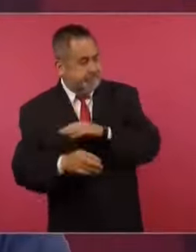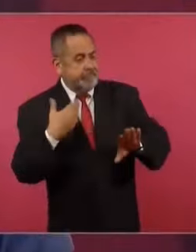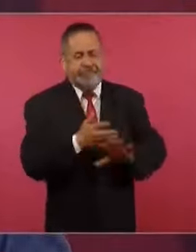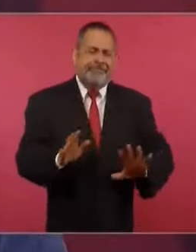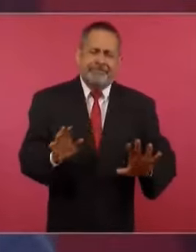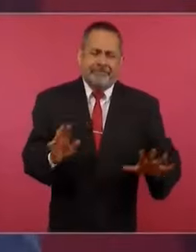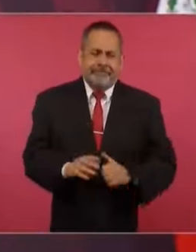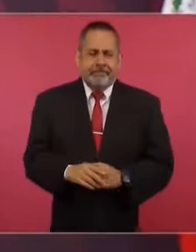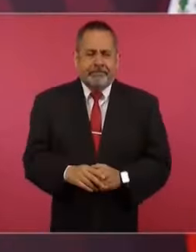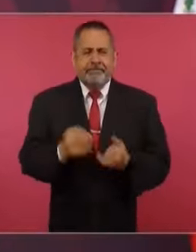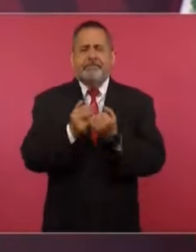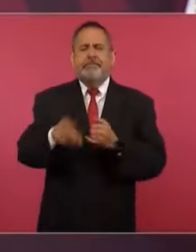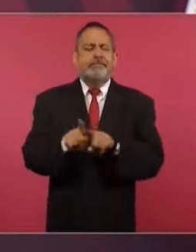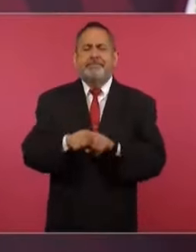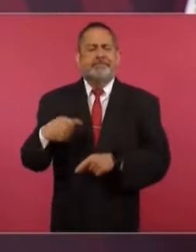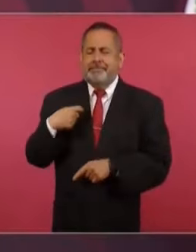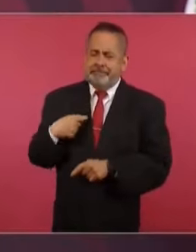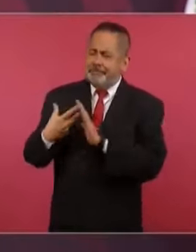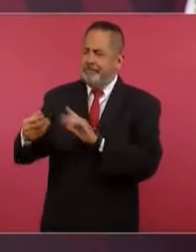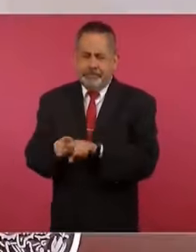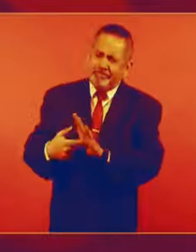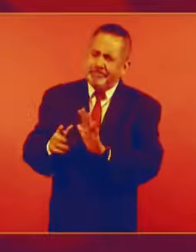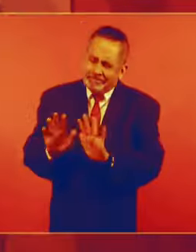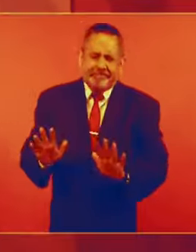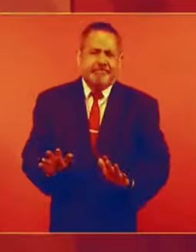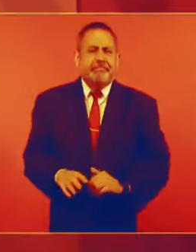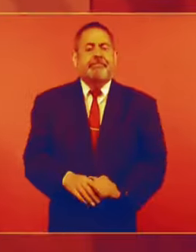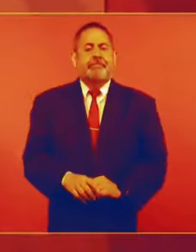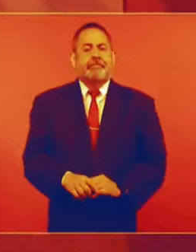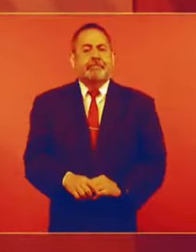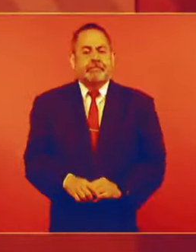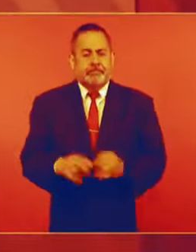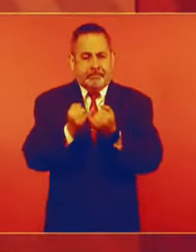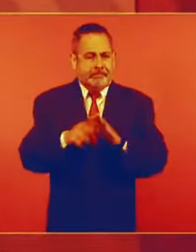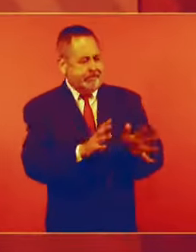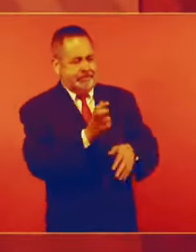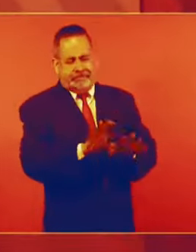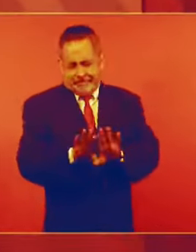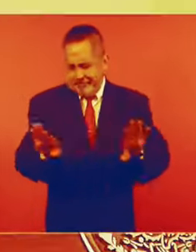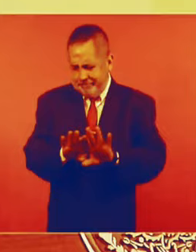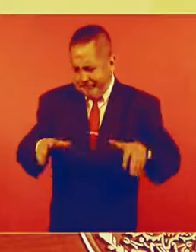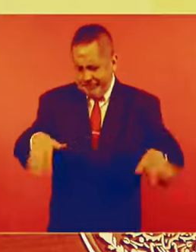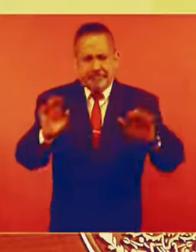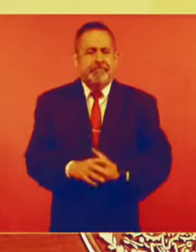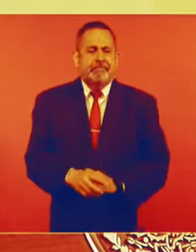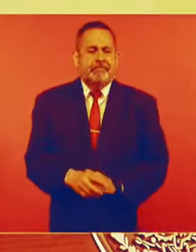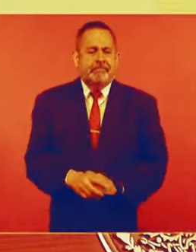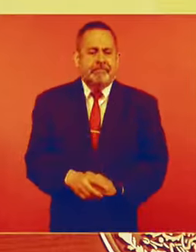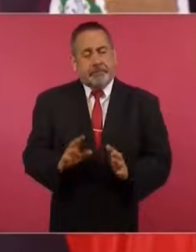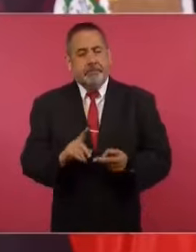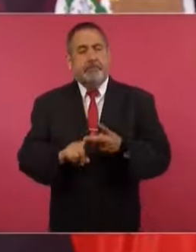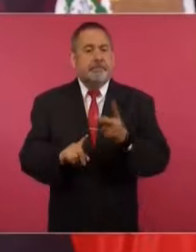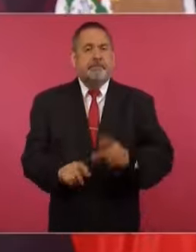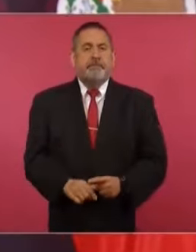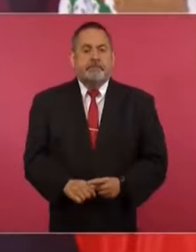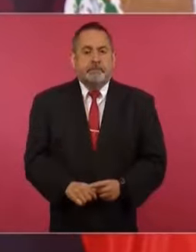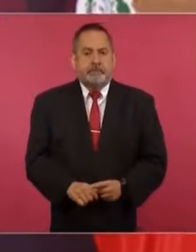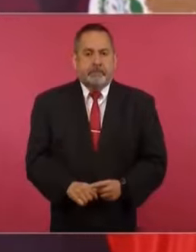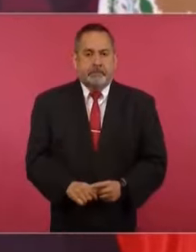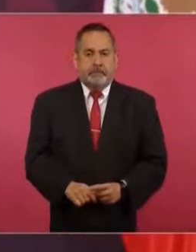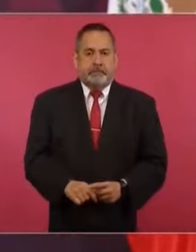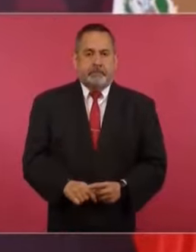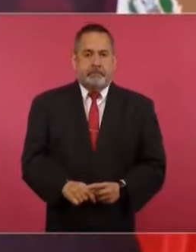¿Cómo le hacemos nosotros aquí? Pero es ya que cada quien se quede con su asunto. Lo